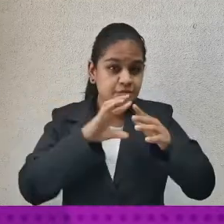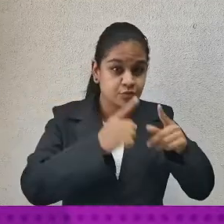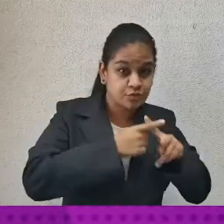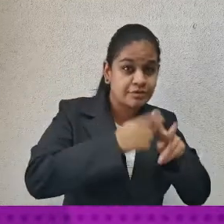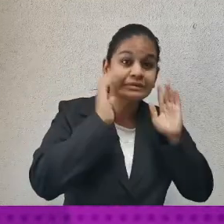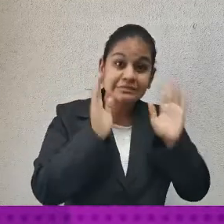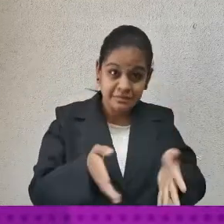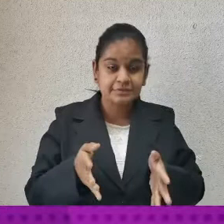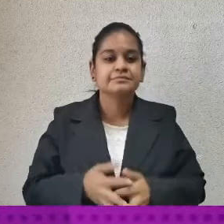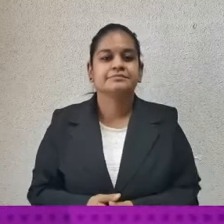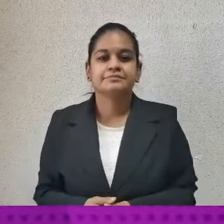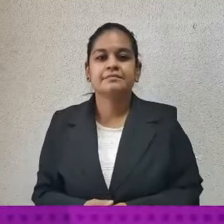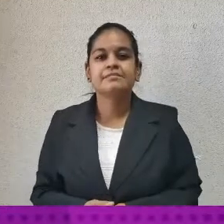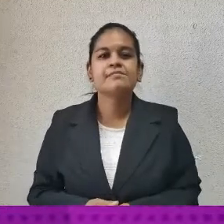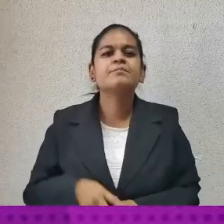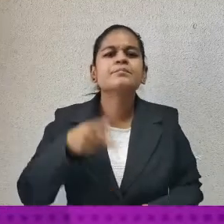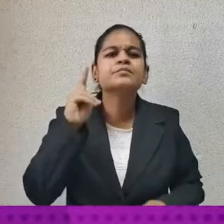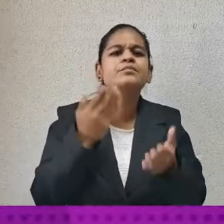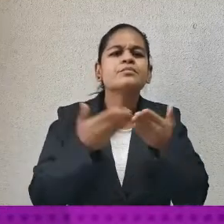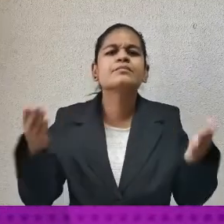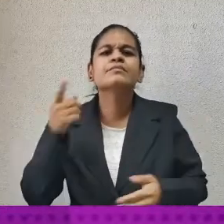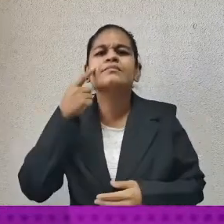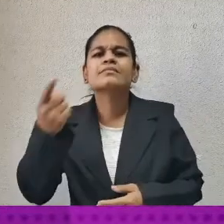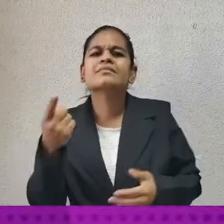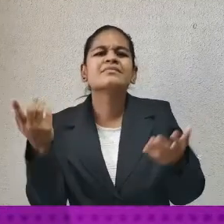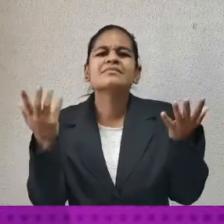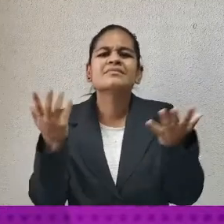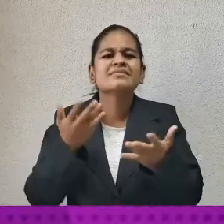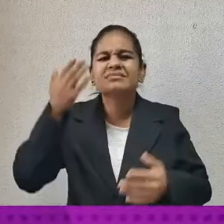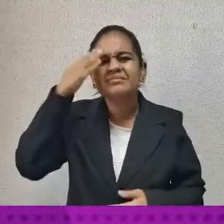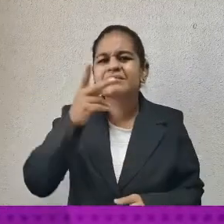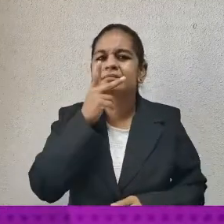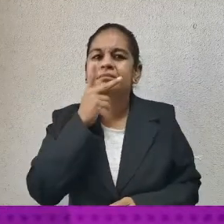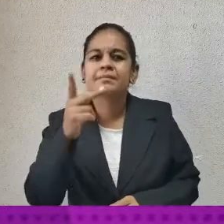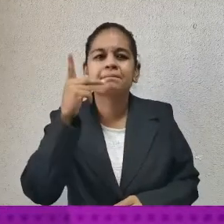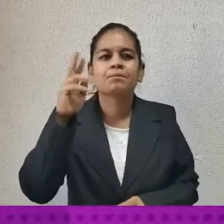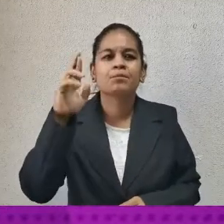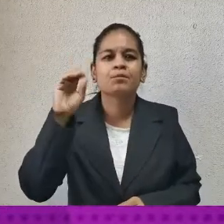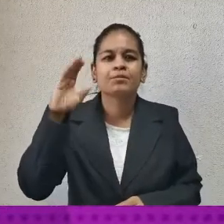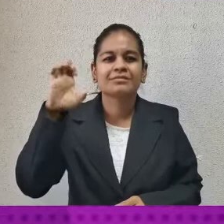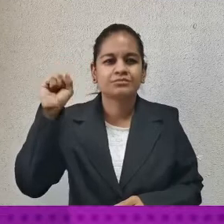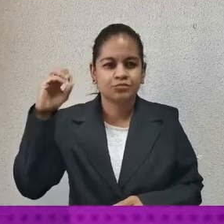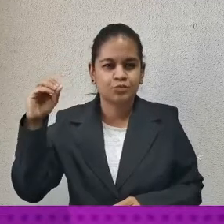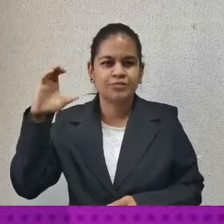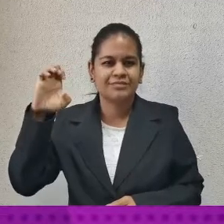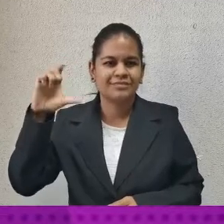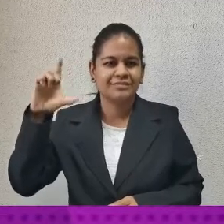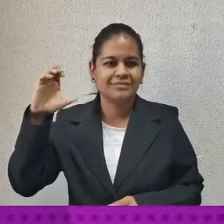parte también muy importante, consejero. Cuando hablamos de proceso electoral, nos viene a la mente el día de la jornada